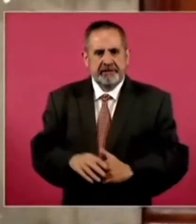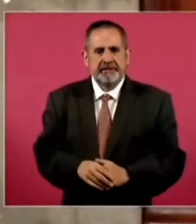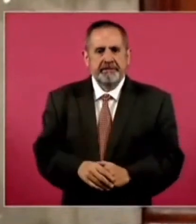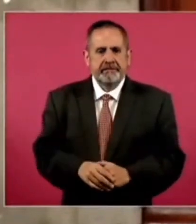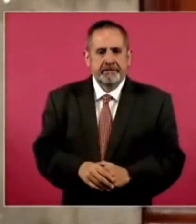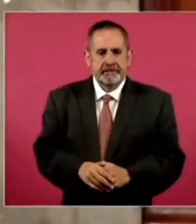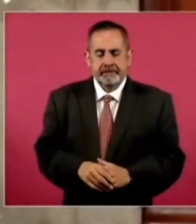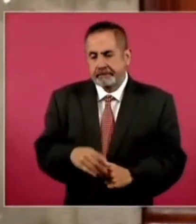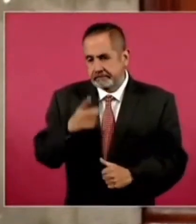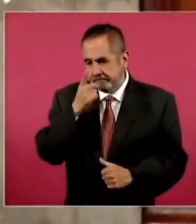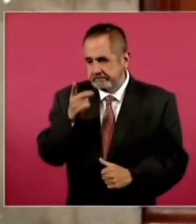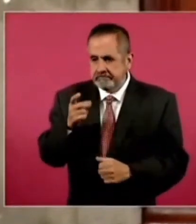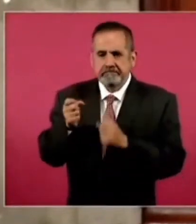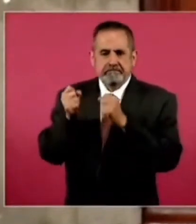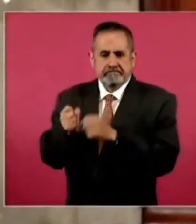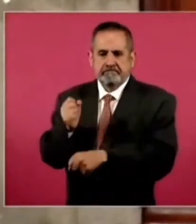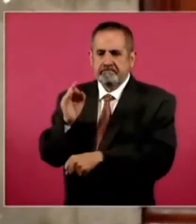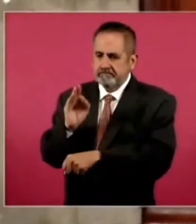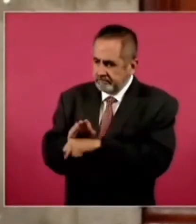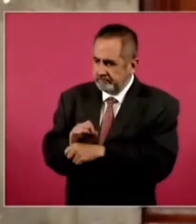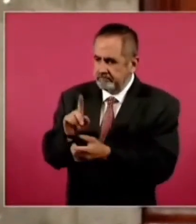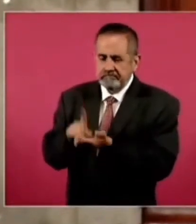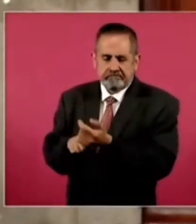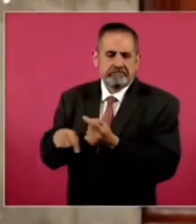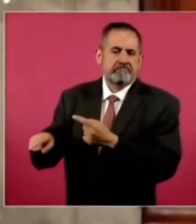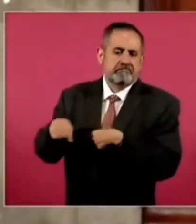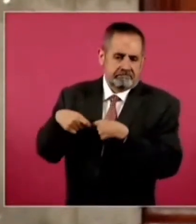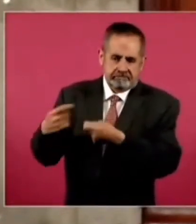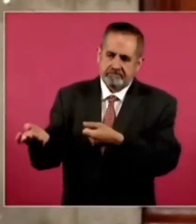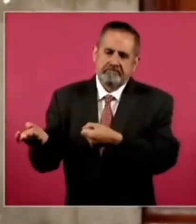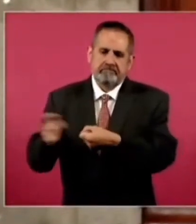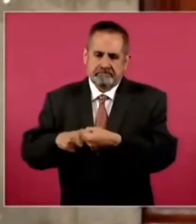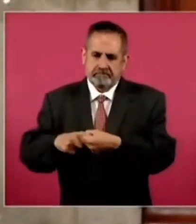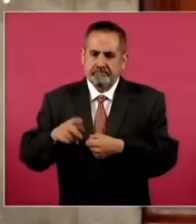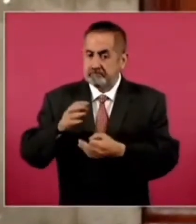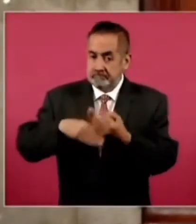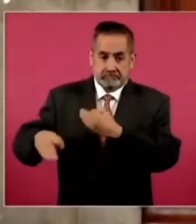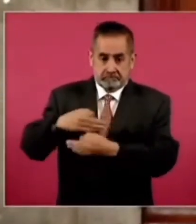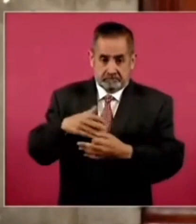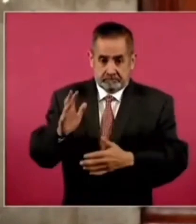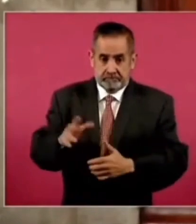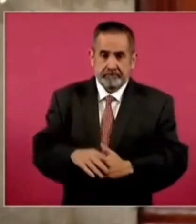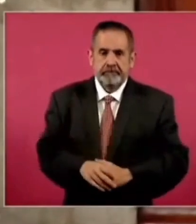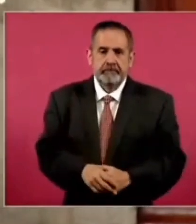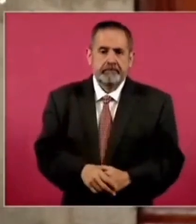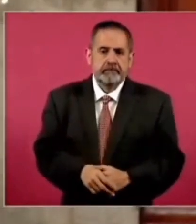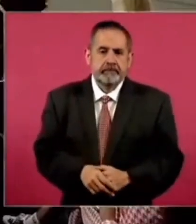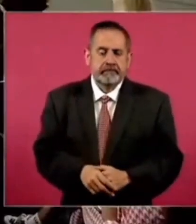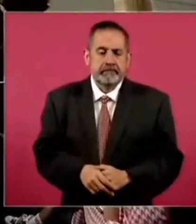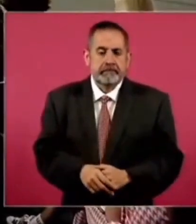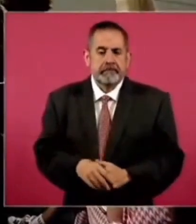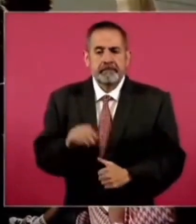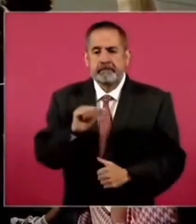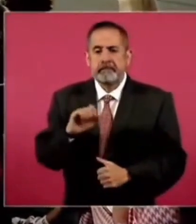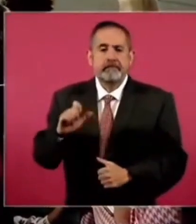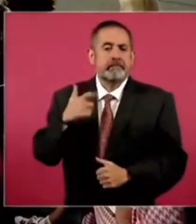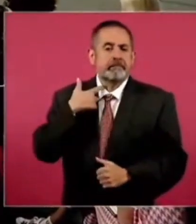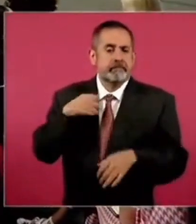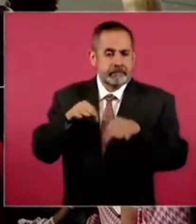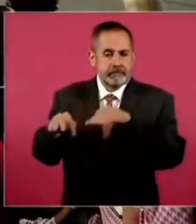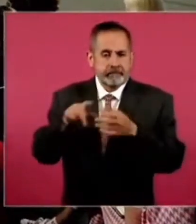Se les dio seguridad social a todos, ¿no? A los trabajadores